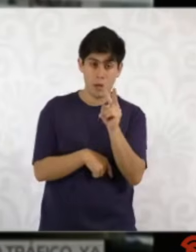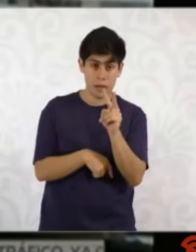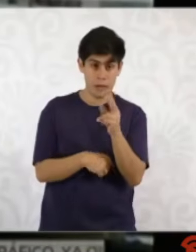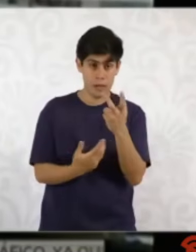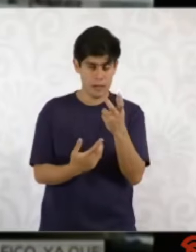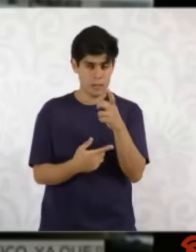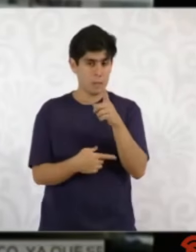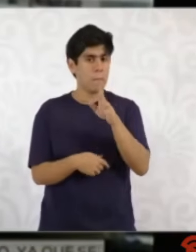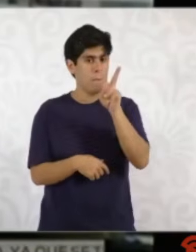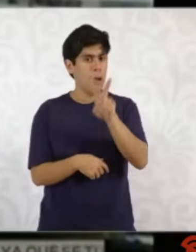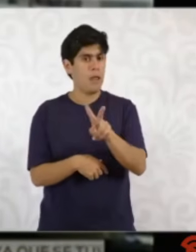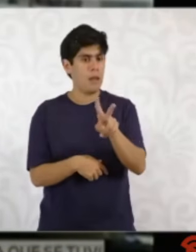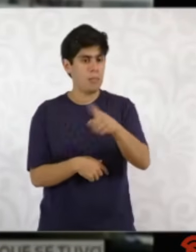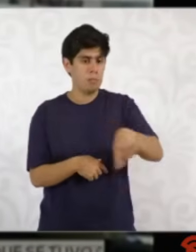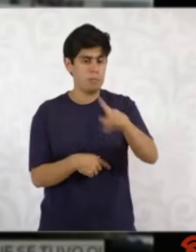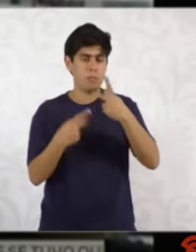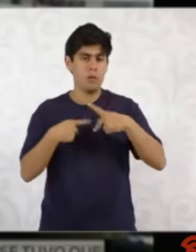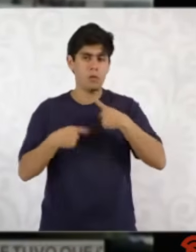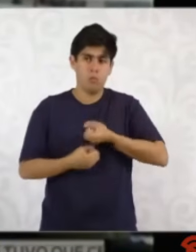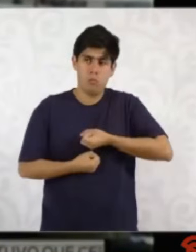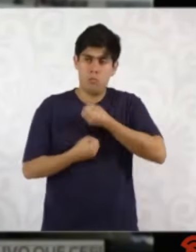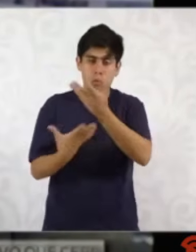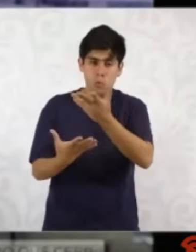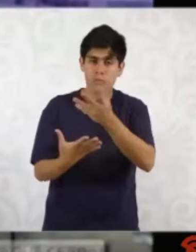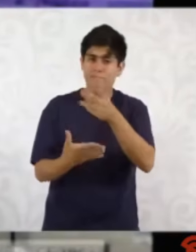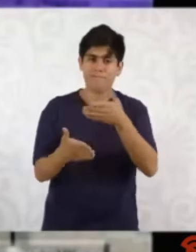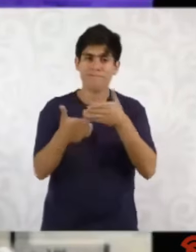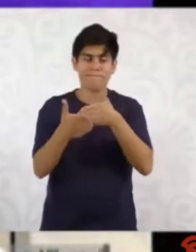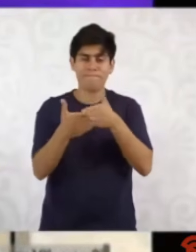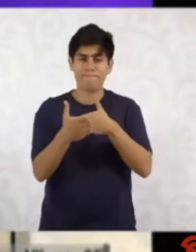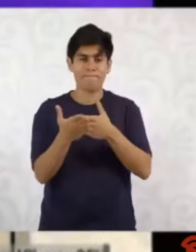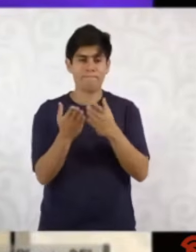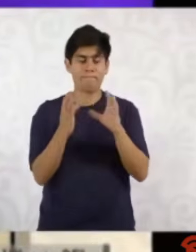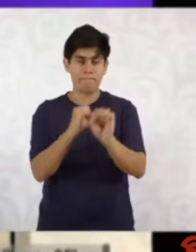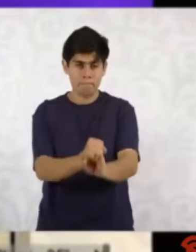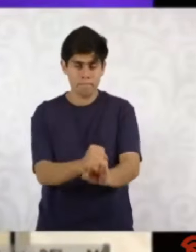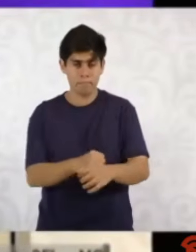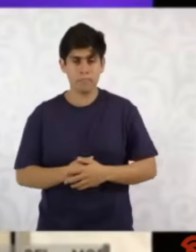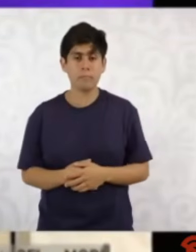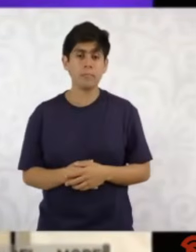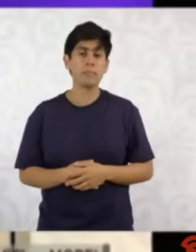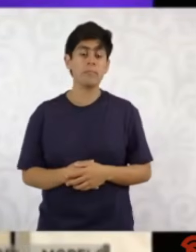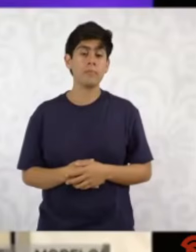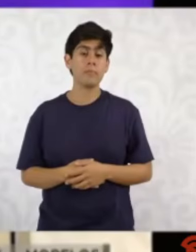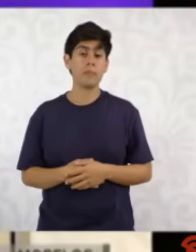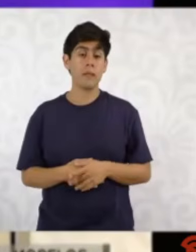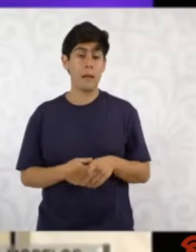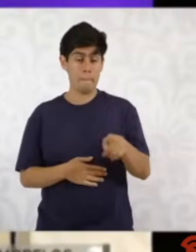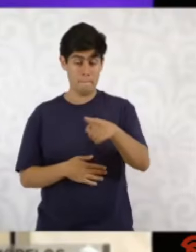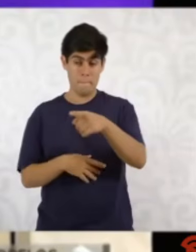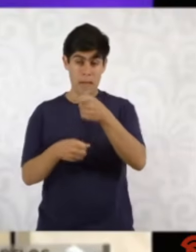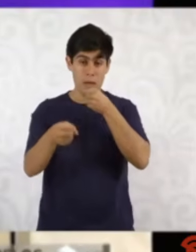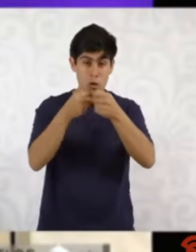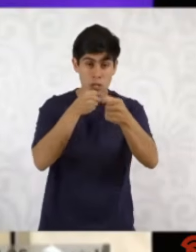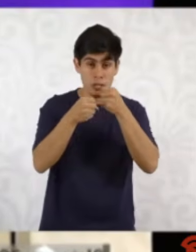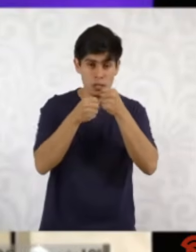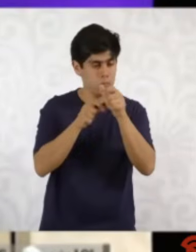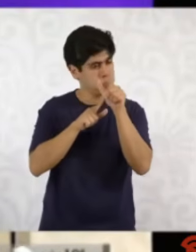de expresión. Sí, estos lineamientos pretenden limitar los contenidos. Crecen las agresiones contra los periodistas. Ahora también